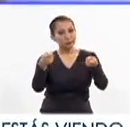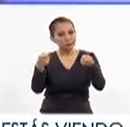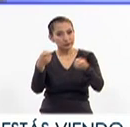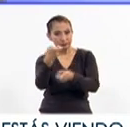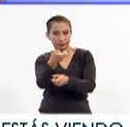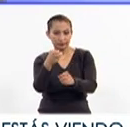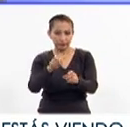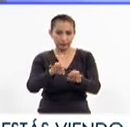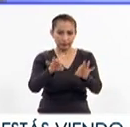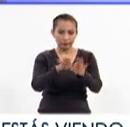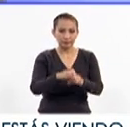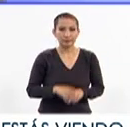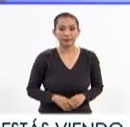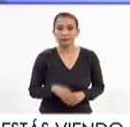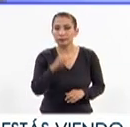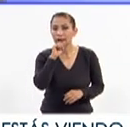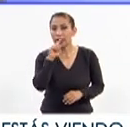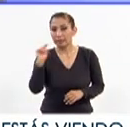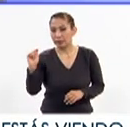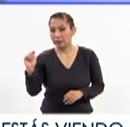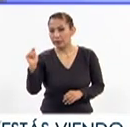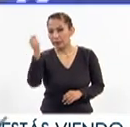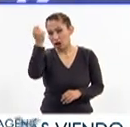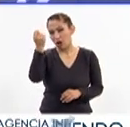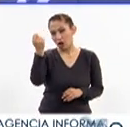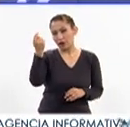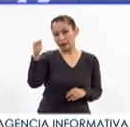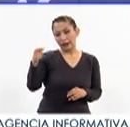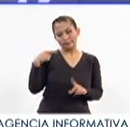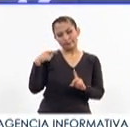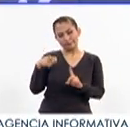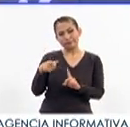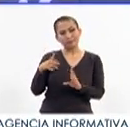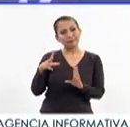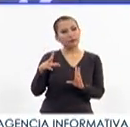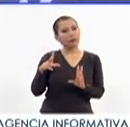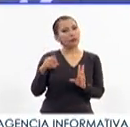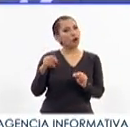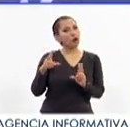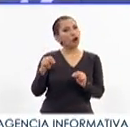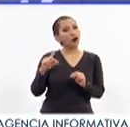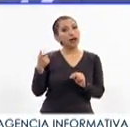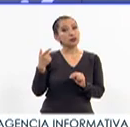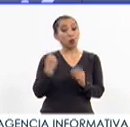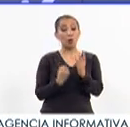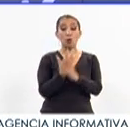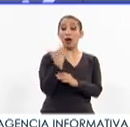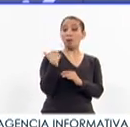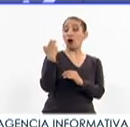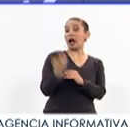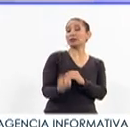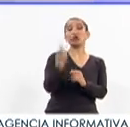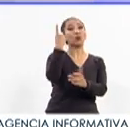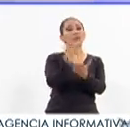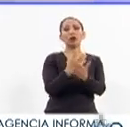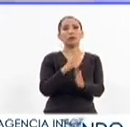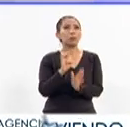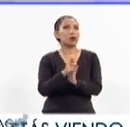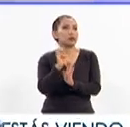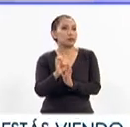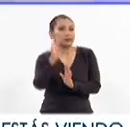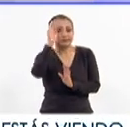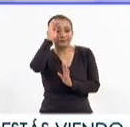la clave. Claro. Y además la tecnología en sí, pues no es la panacea, ¿no? Pienso en por